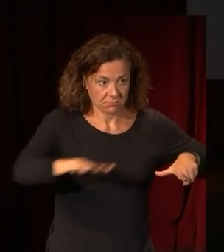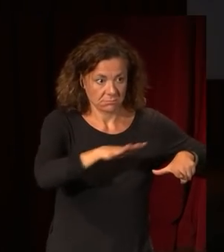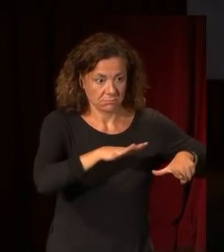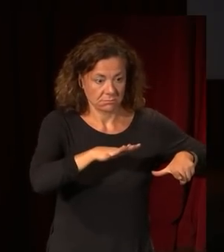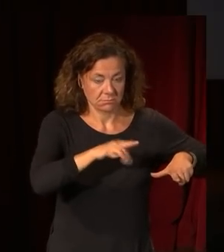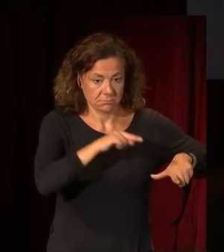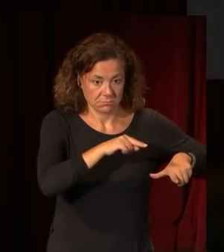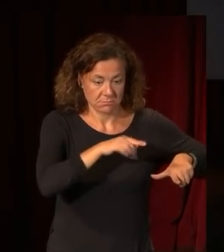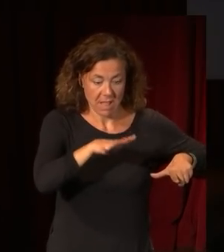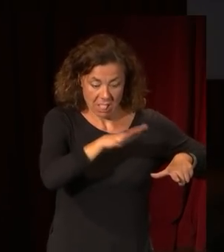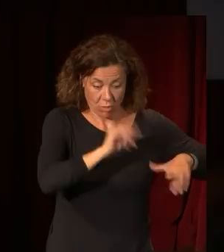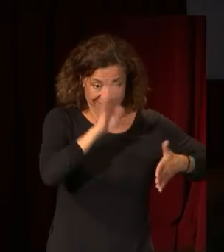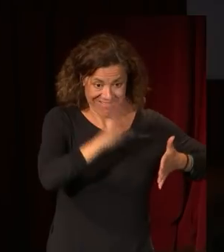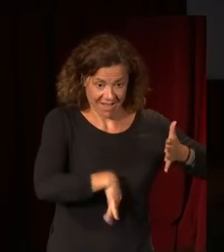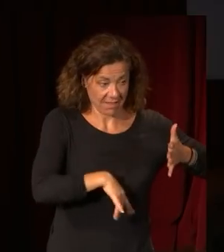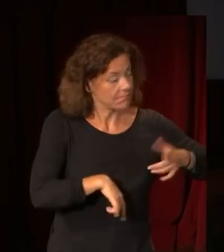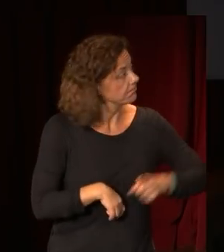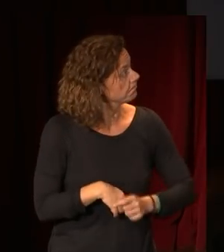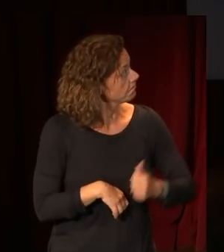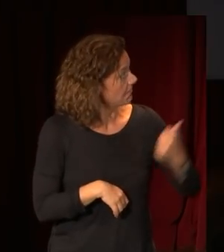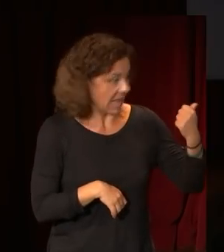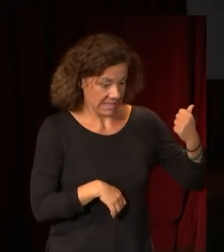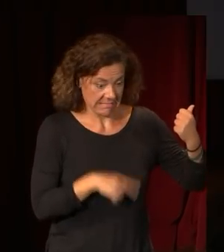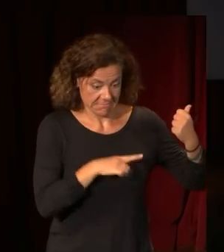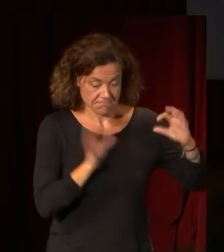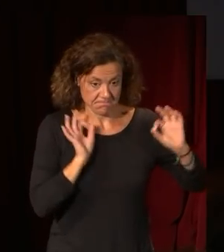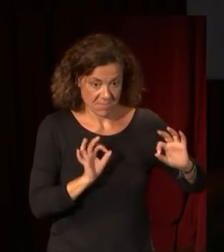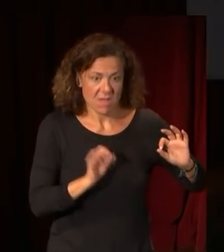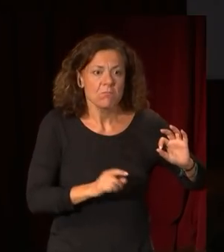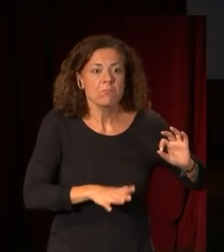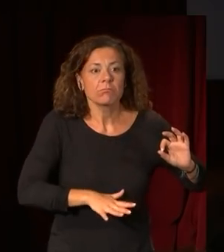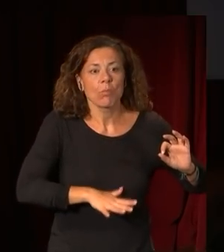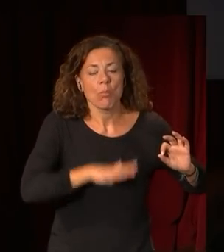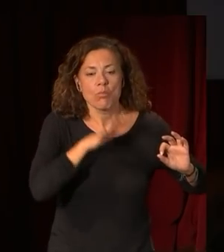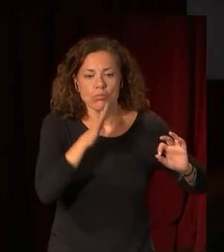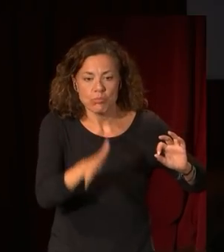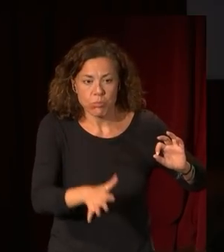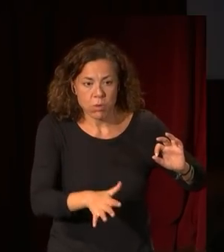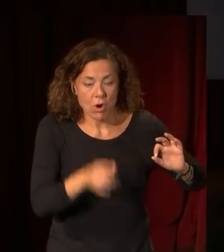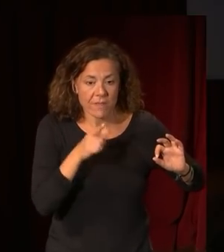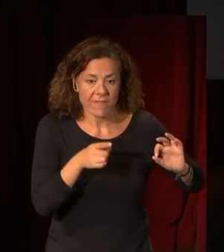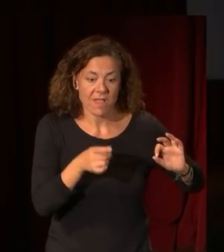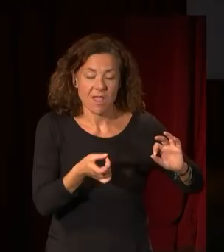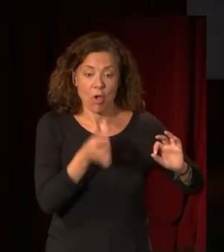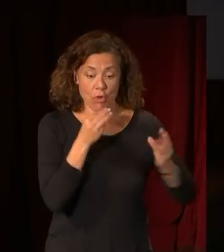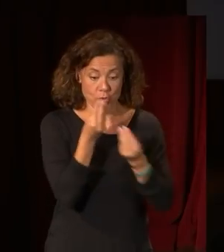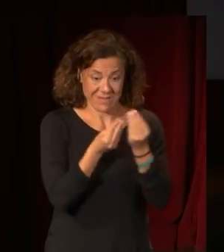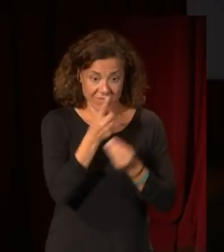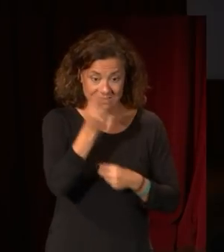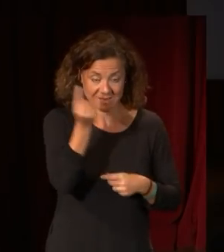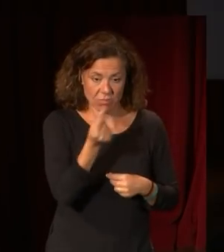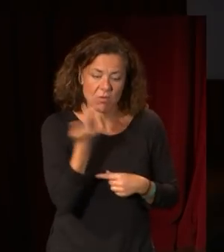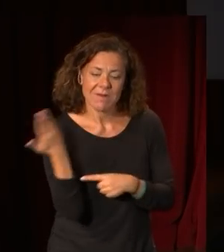encuentra este santuario catalán aquí y seguramente por razón de la actividad del comitente bermejo decide